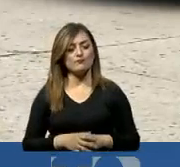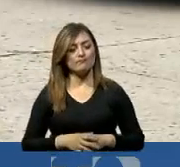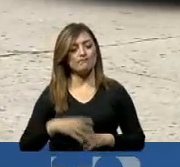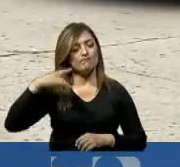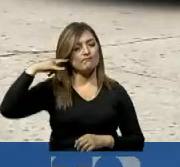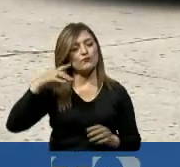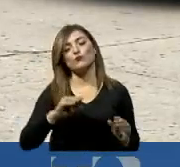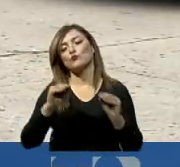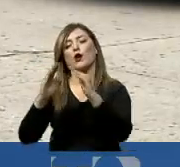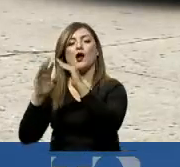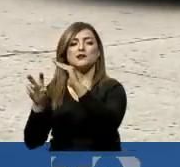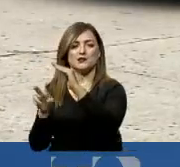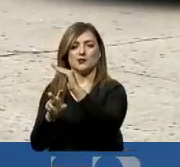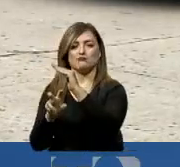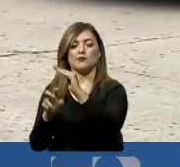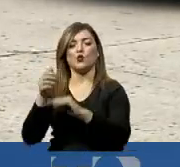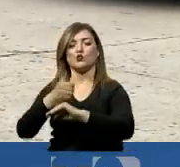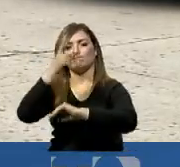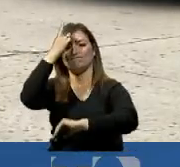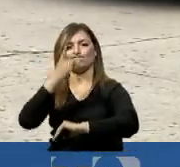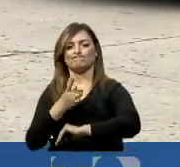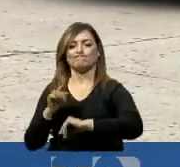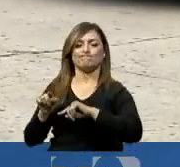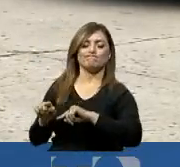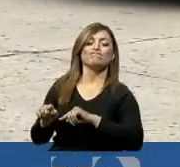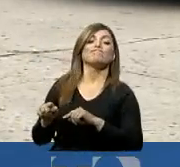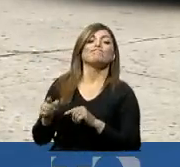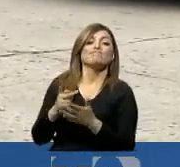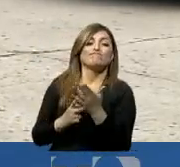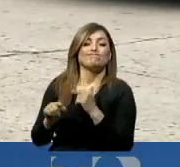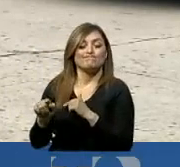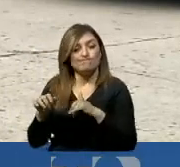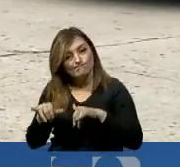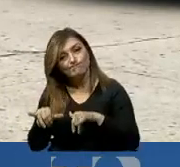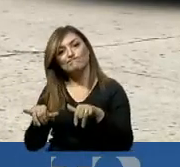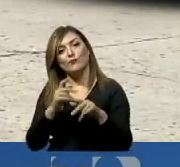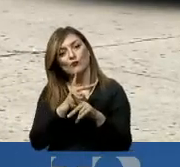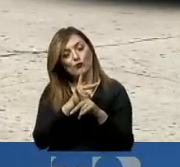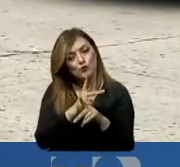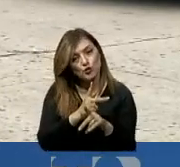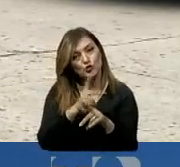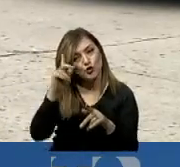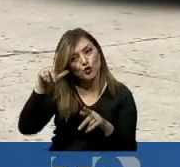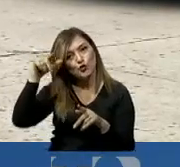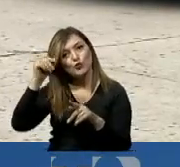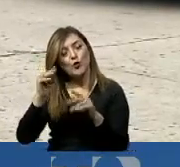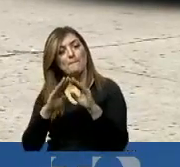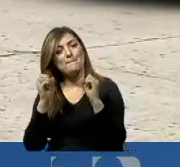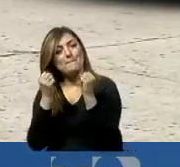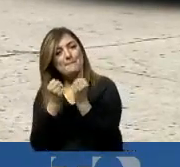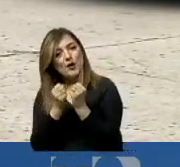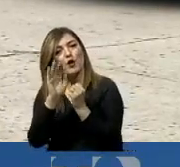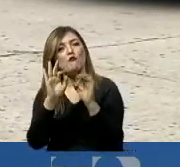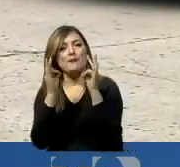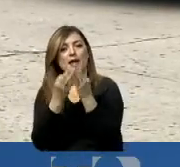sido llevadas a una casa de acogida y serán las autoridades quienes determinen si ellas continuarán con protección del Estado a través del MIES o serán